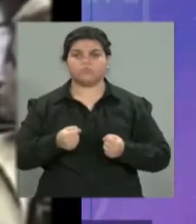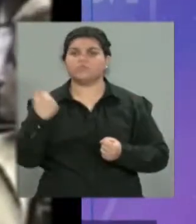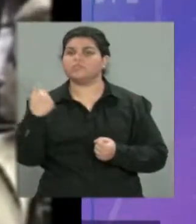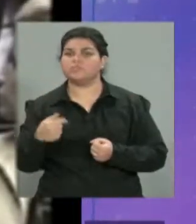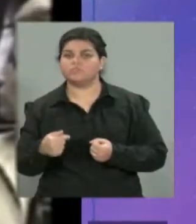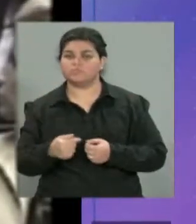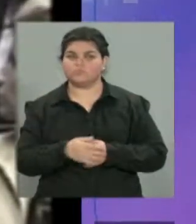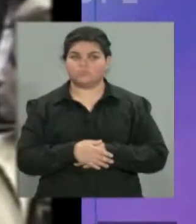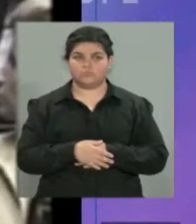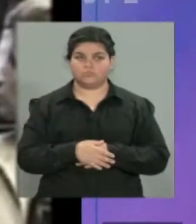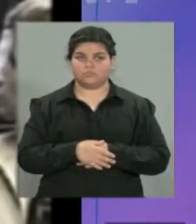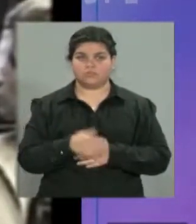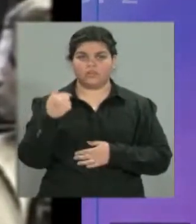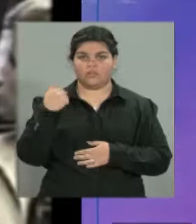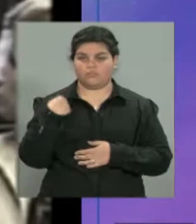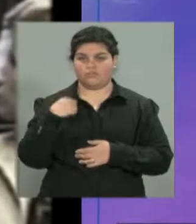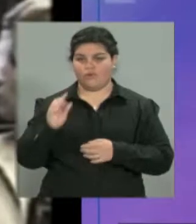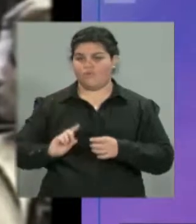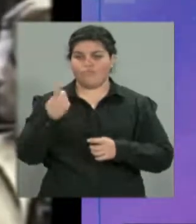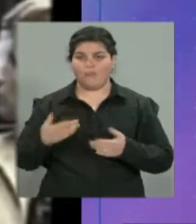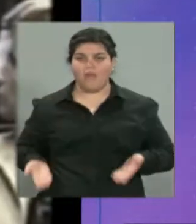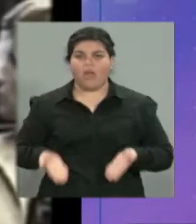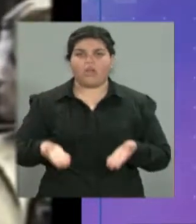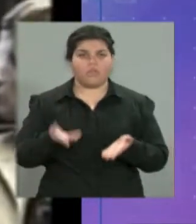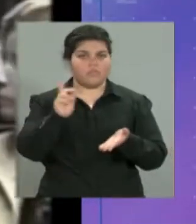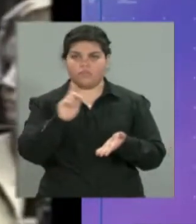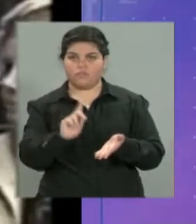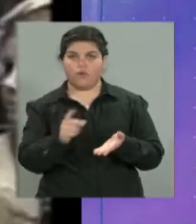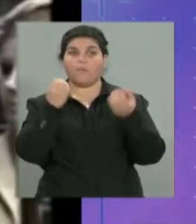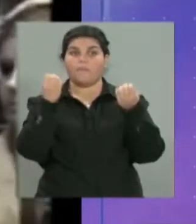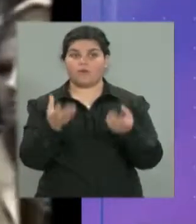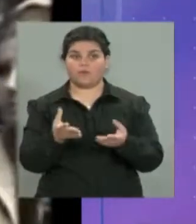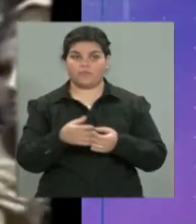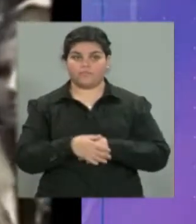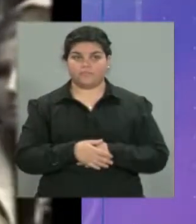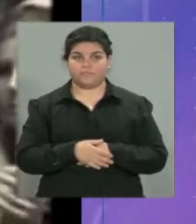es la de no ser vanguardista, porque me parece que en estas cuestiones